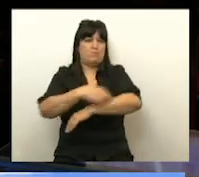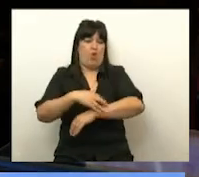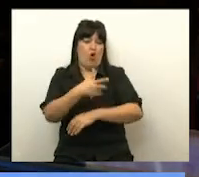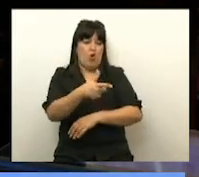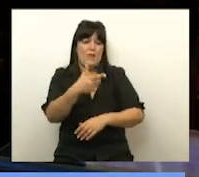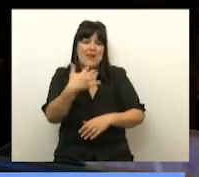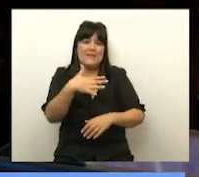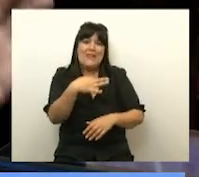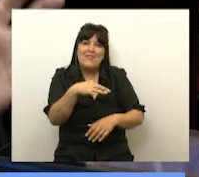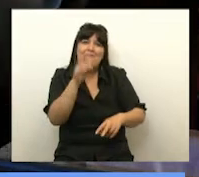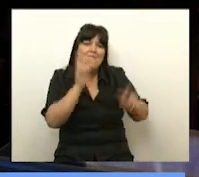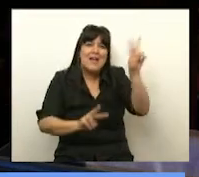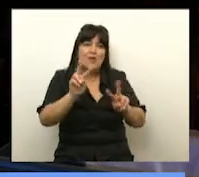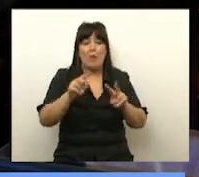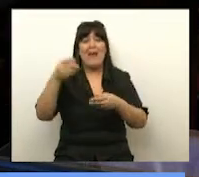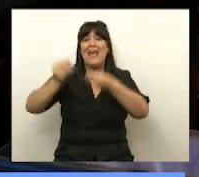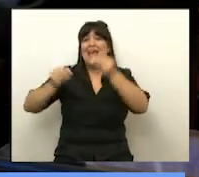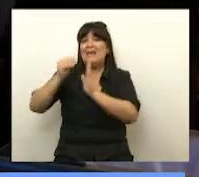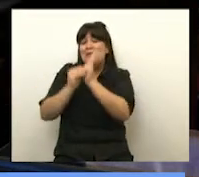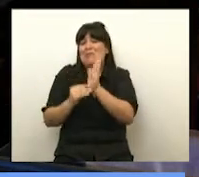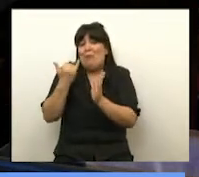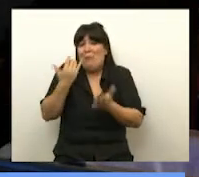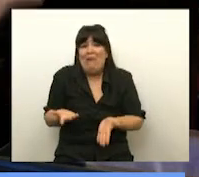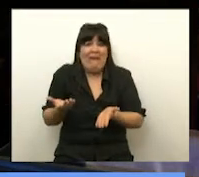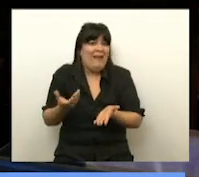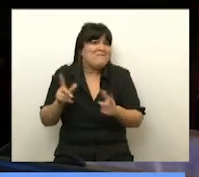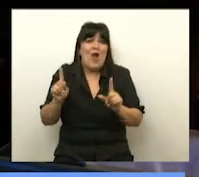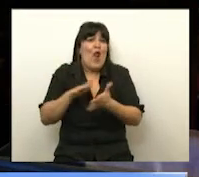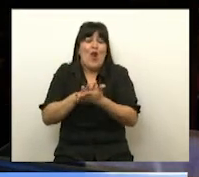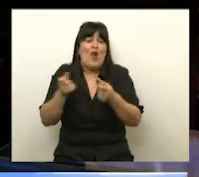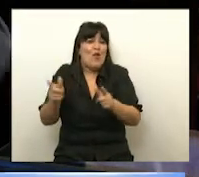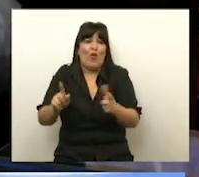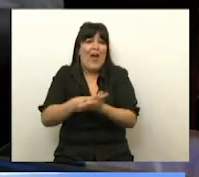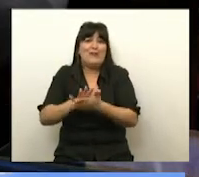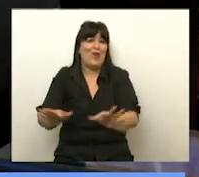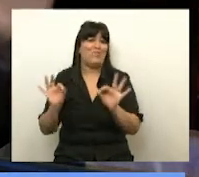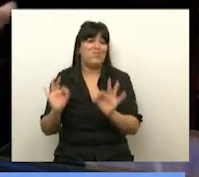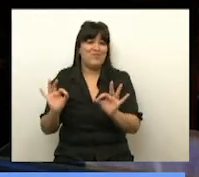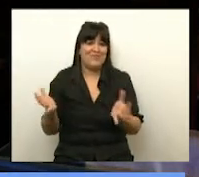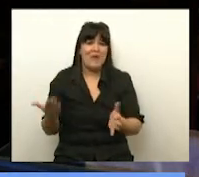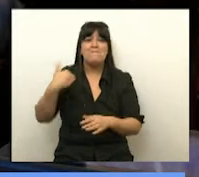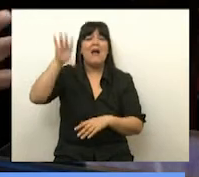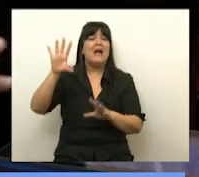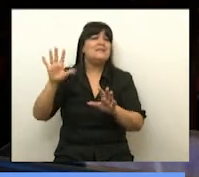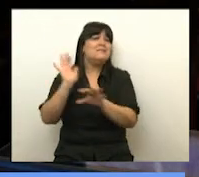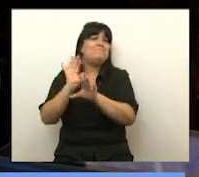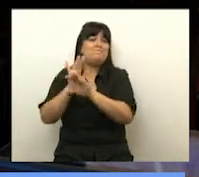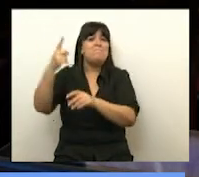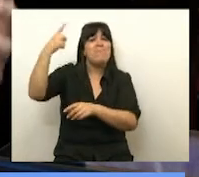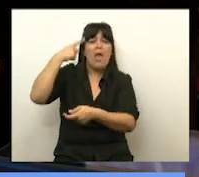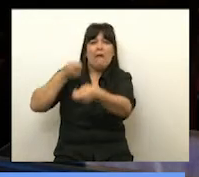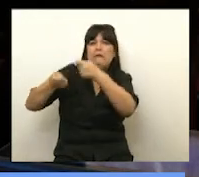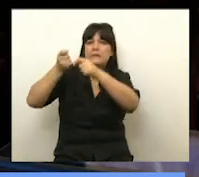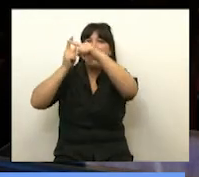único que hace un presupuesto es un espejito en la lejanía de los grandes poderes financieros, que lo único que globalizan son las finanzas y no